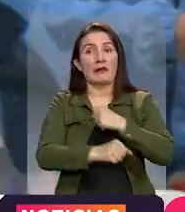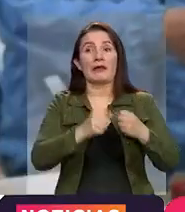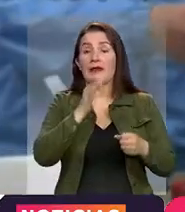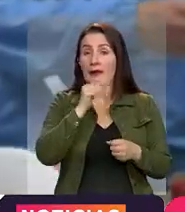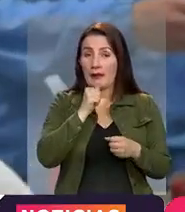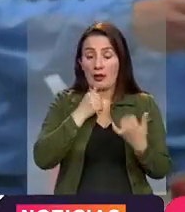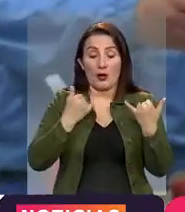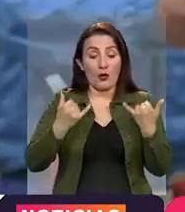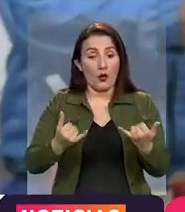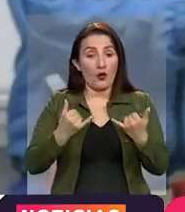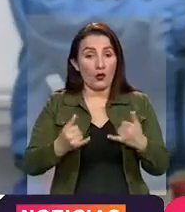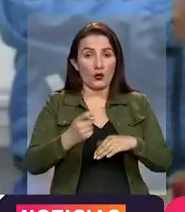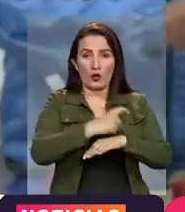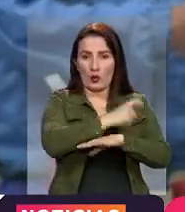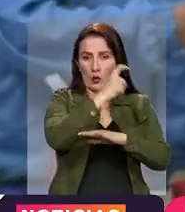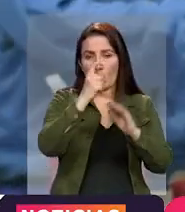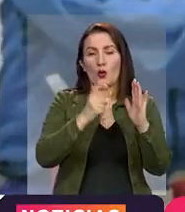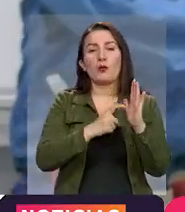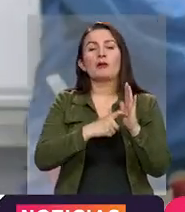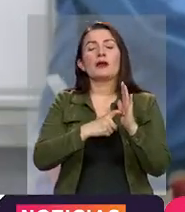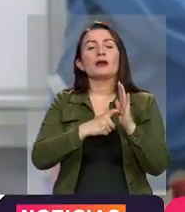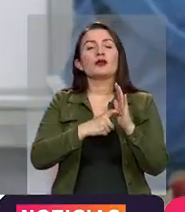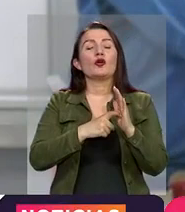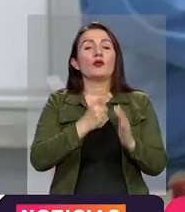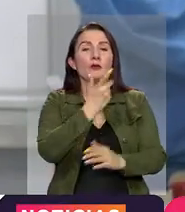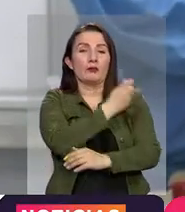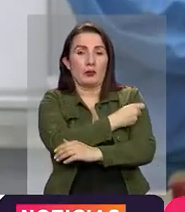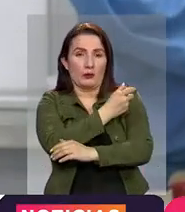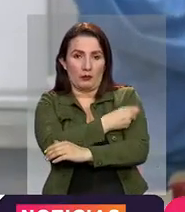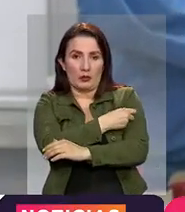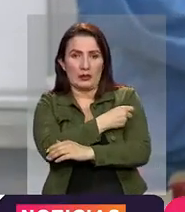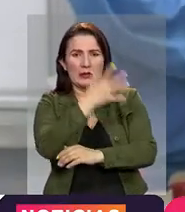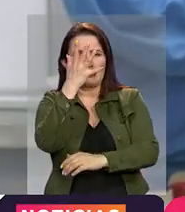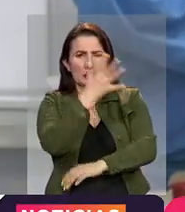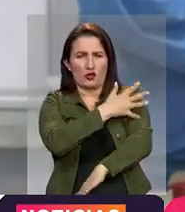Hoy, esquemas completos, hemos puesto